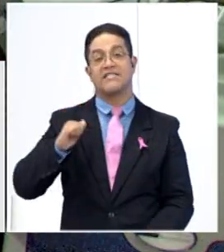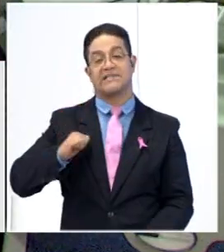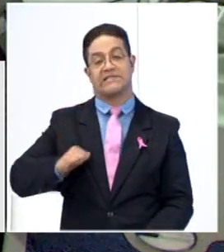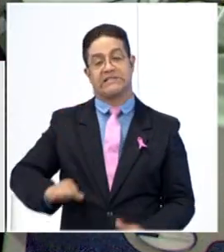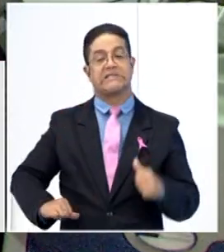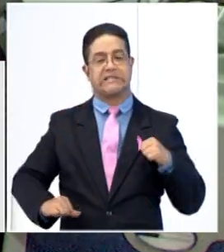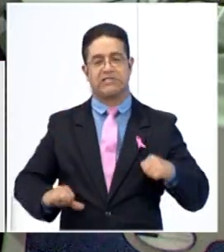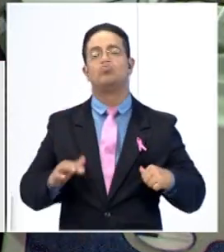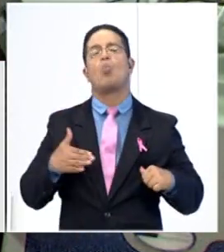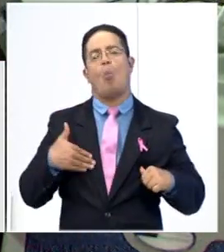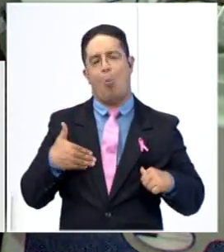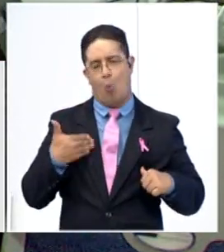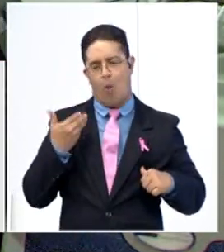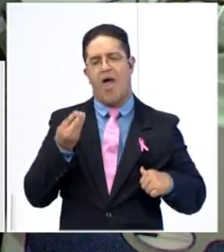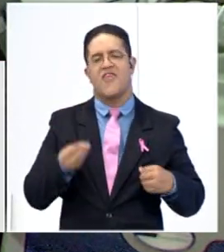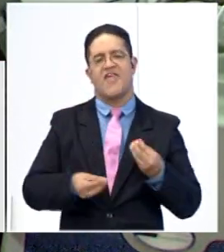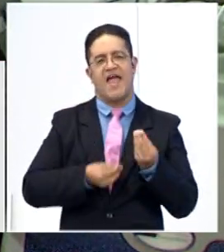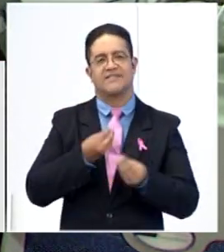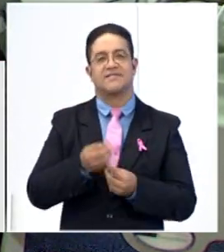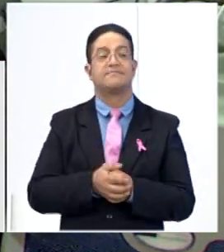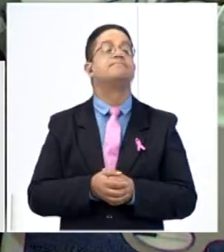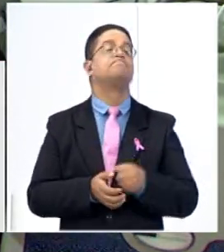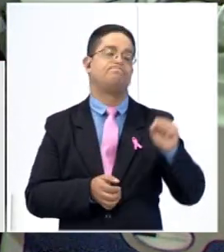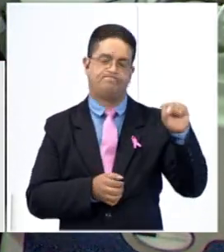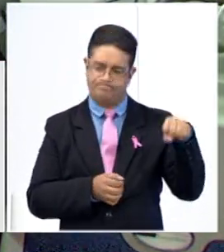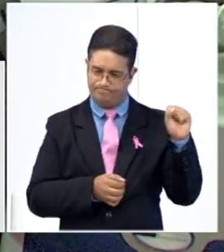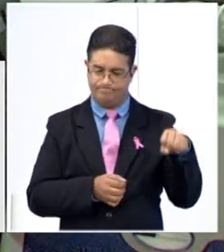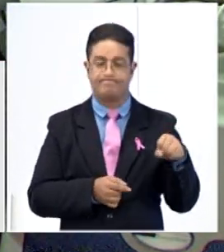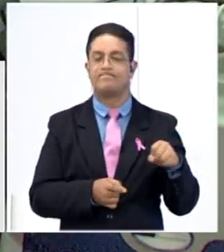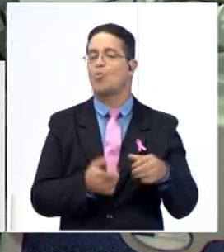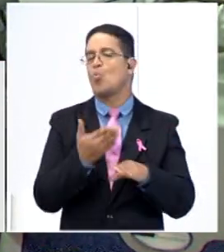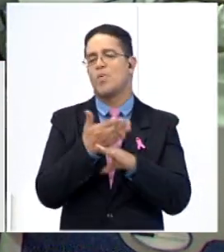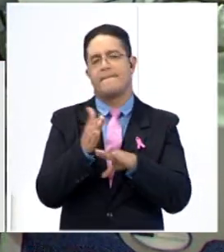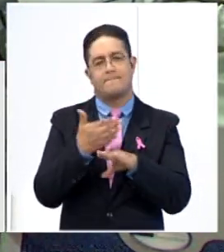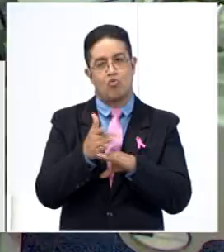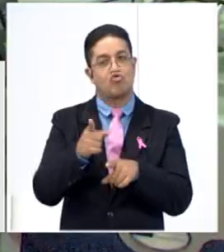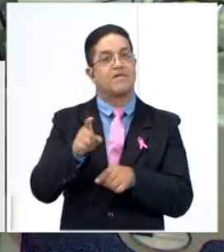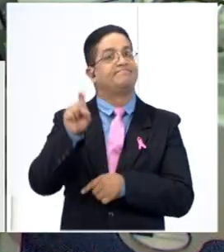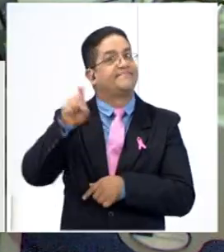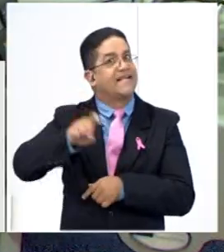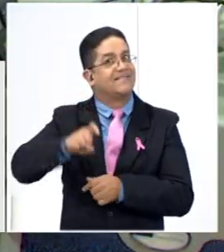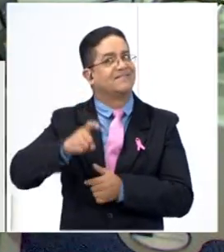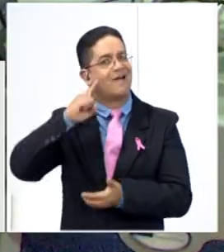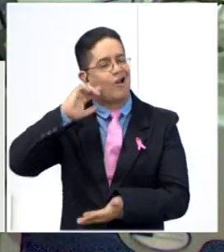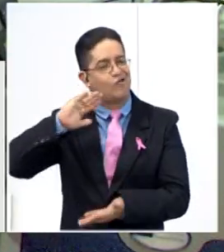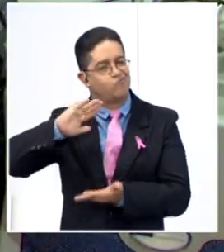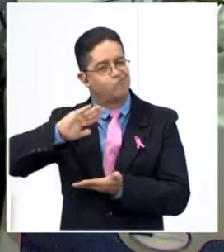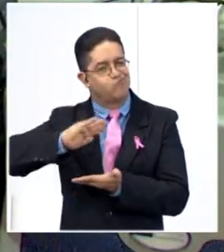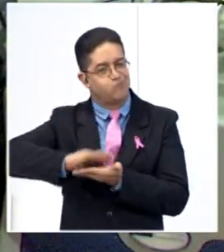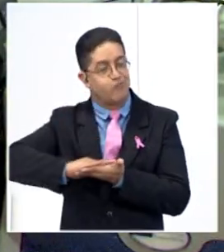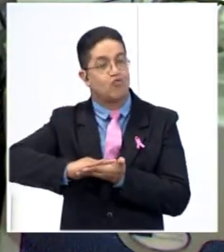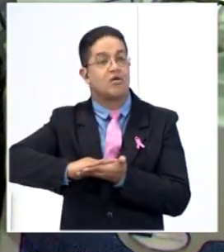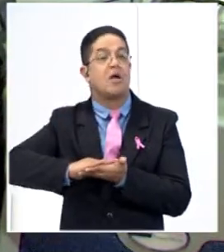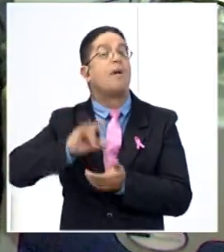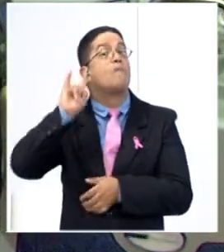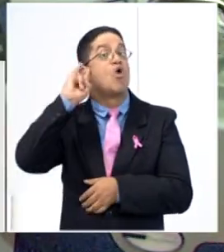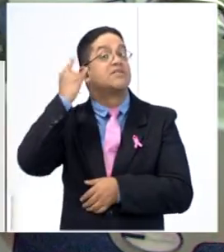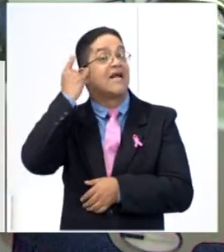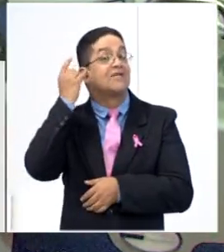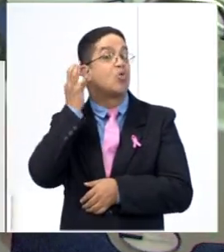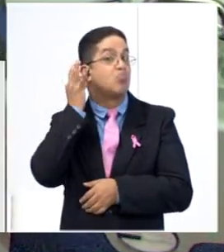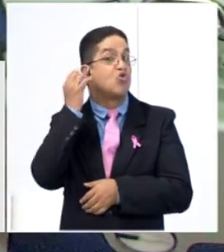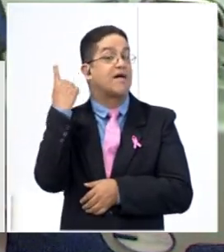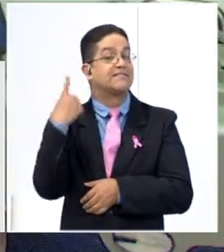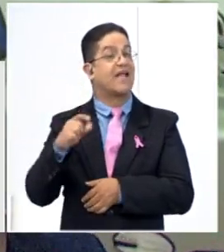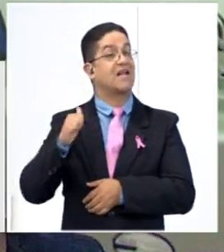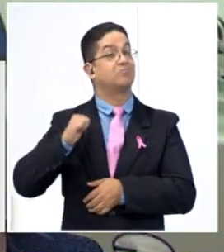hacer. Sí, tengas o no tengas implante, la mamografía es necesario. En caso de que la paciente tenga implantes, el estudio